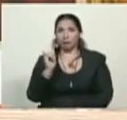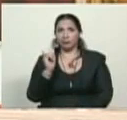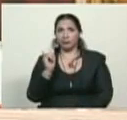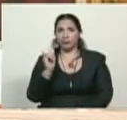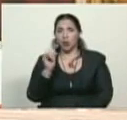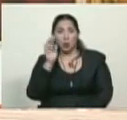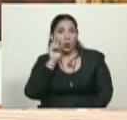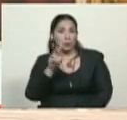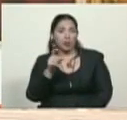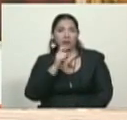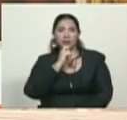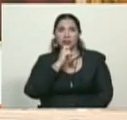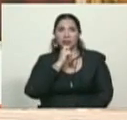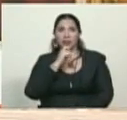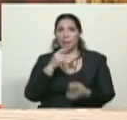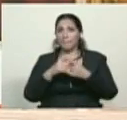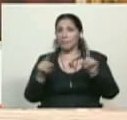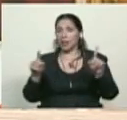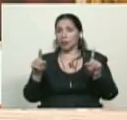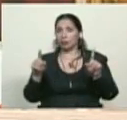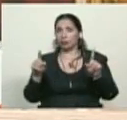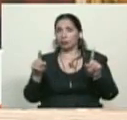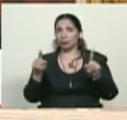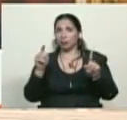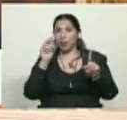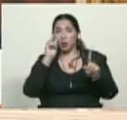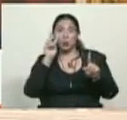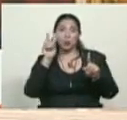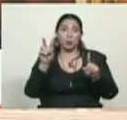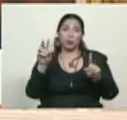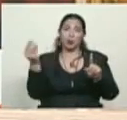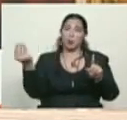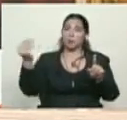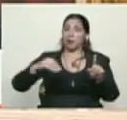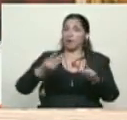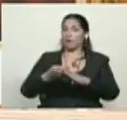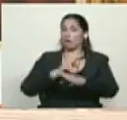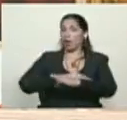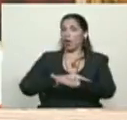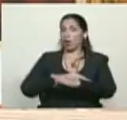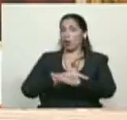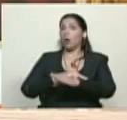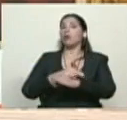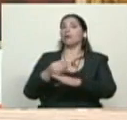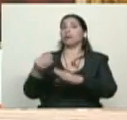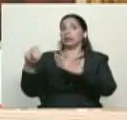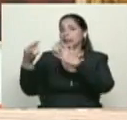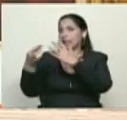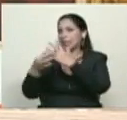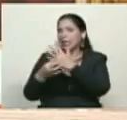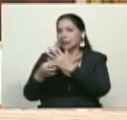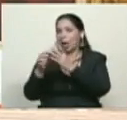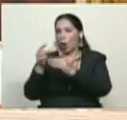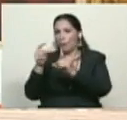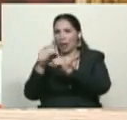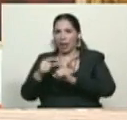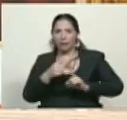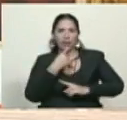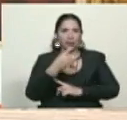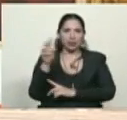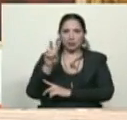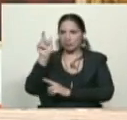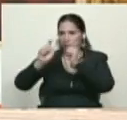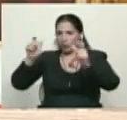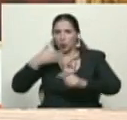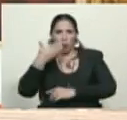veo difícil, pero los he visto más feos y se han casado. Porque los visto más feas